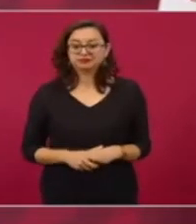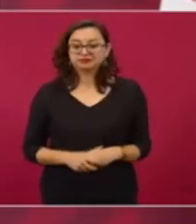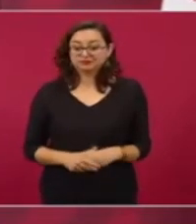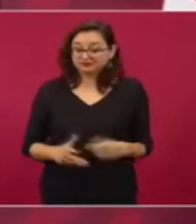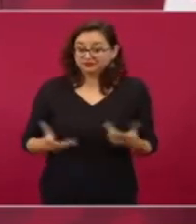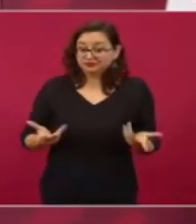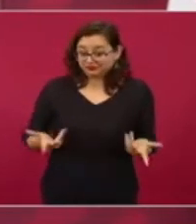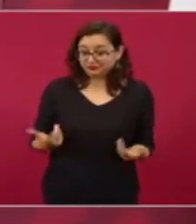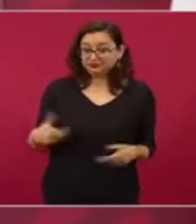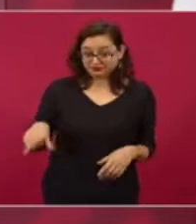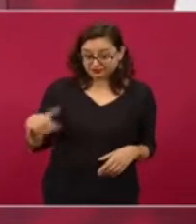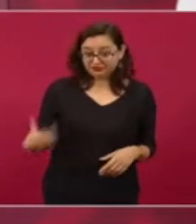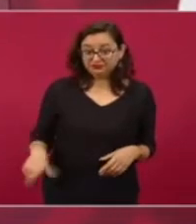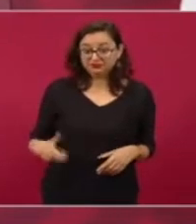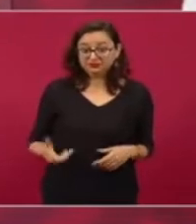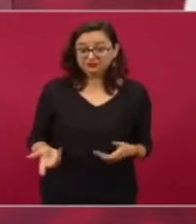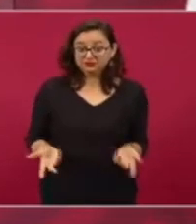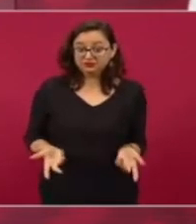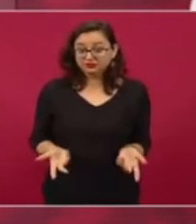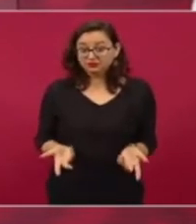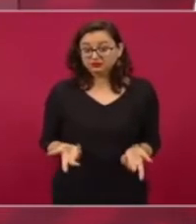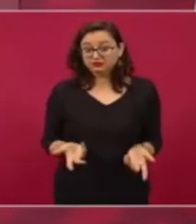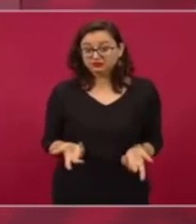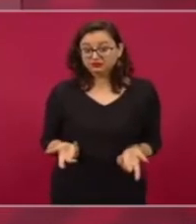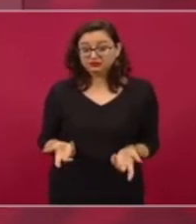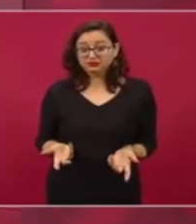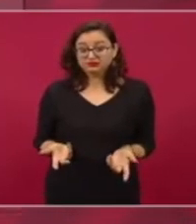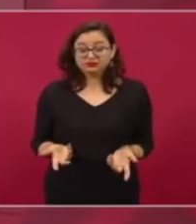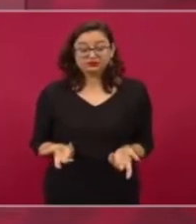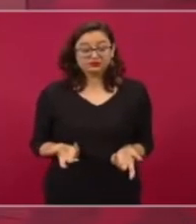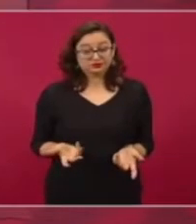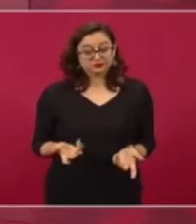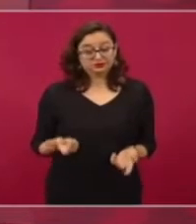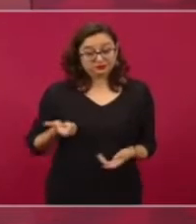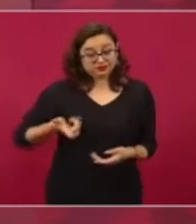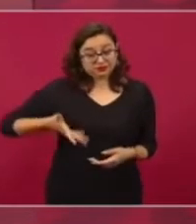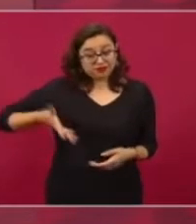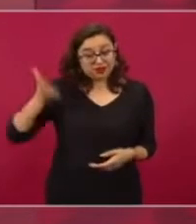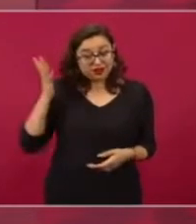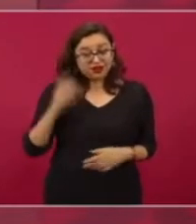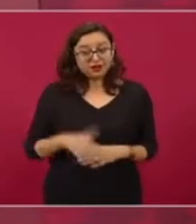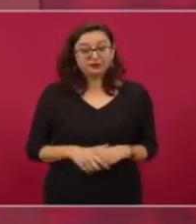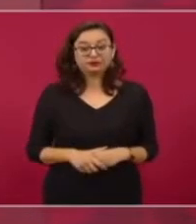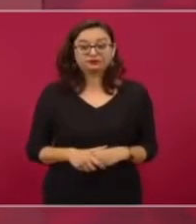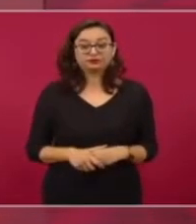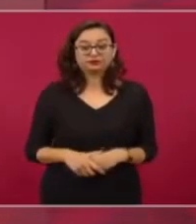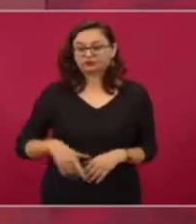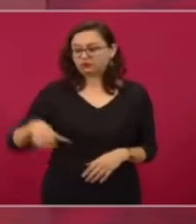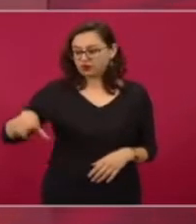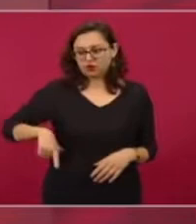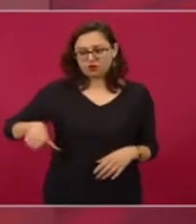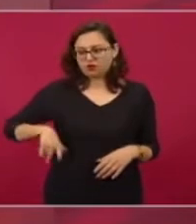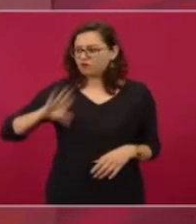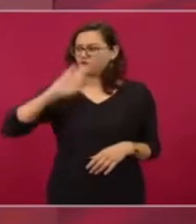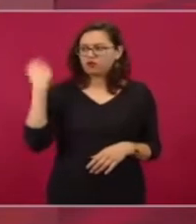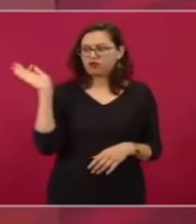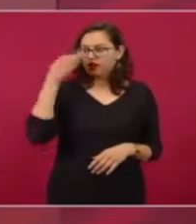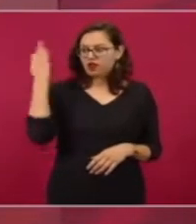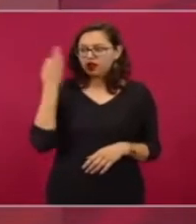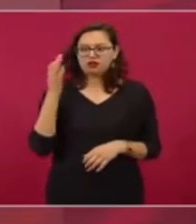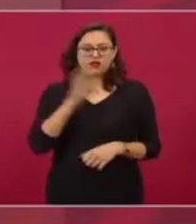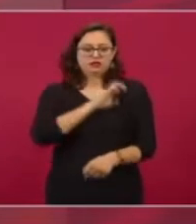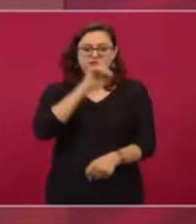un dinero este considerable nosotros ya quitamos eso aquí